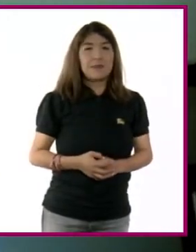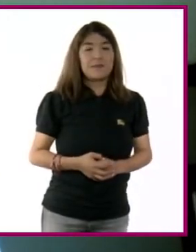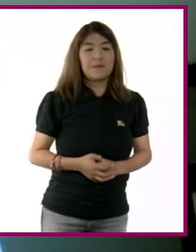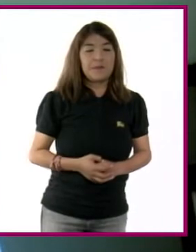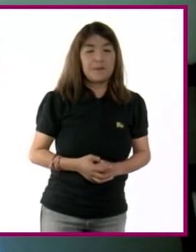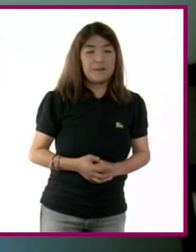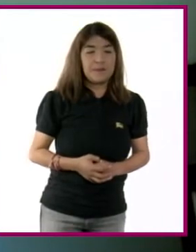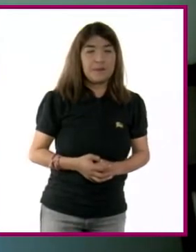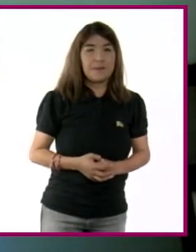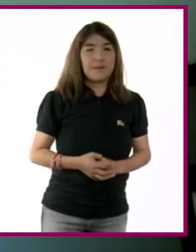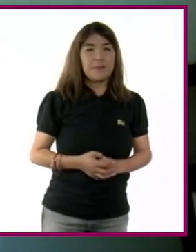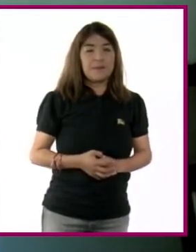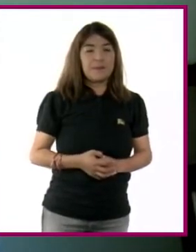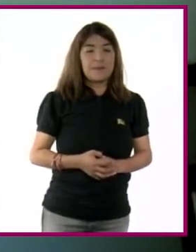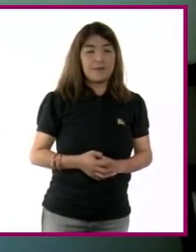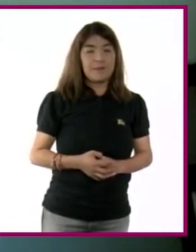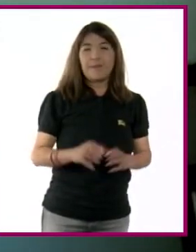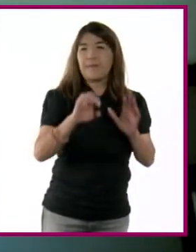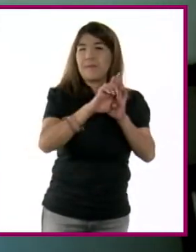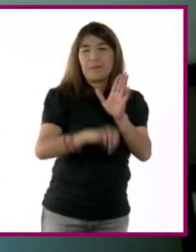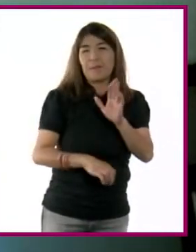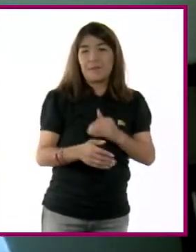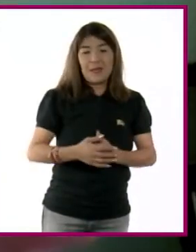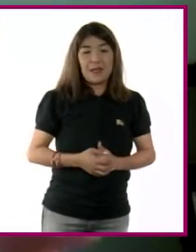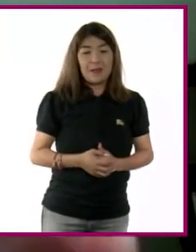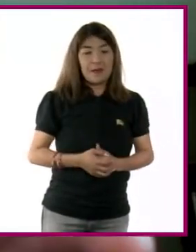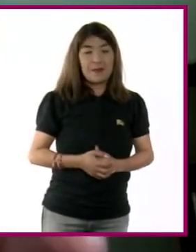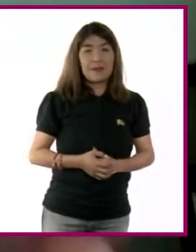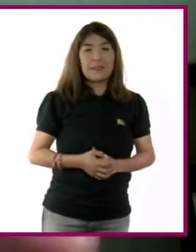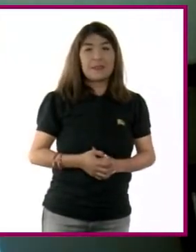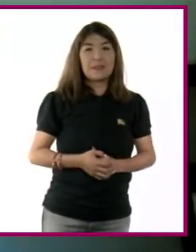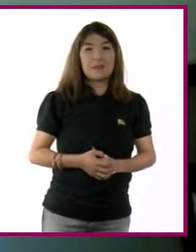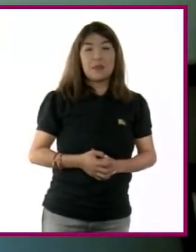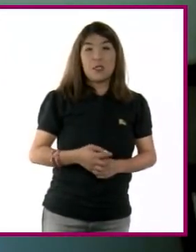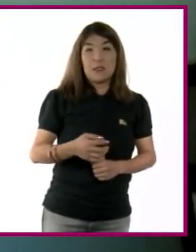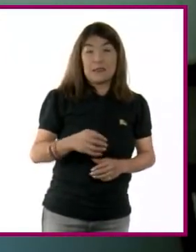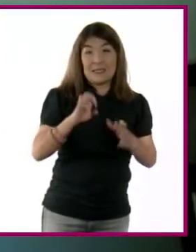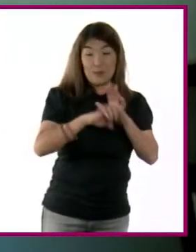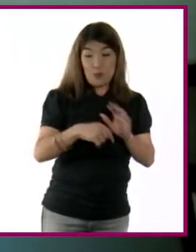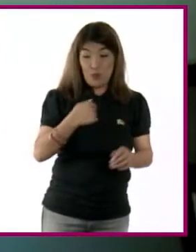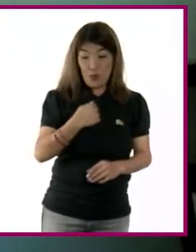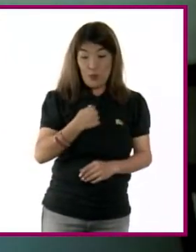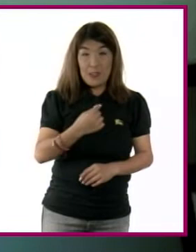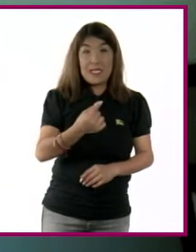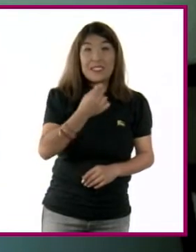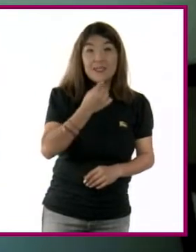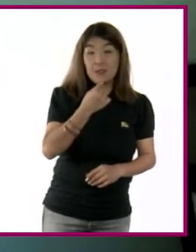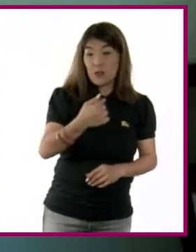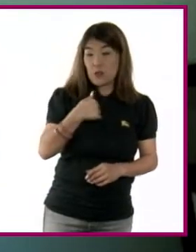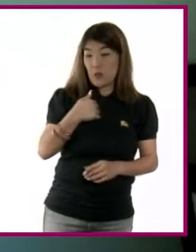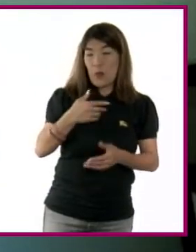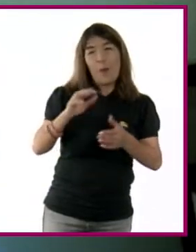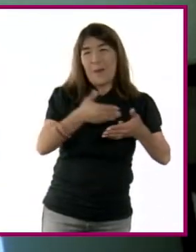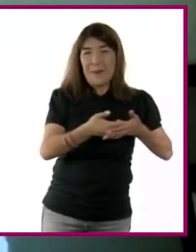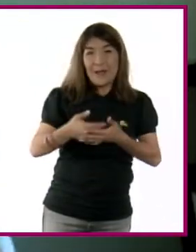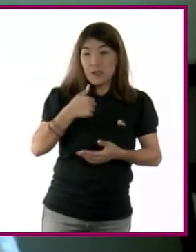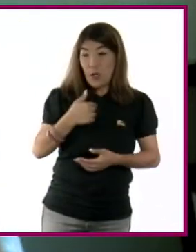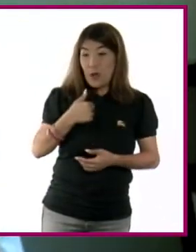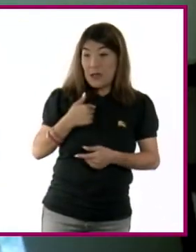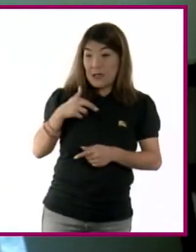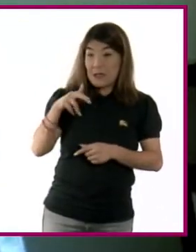determinar si yo bebé, ¿no? Ya sé que si me dirijo hacia acá, donde hay una escalera, me voy a caer,